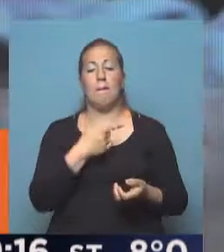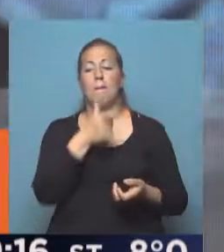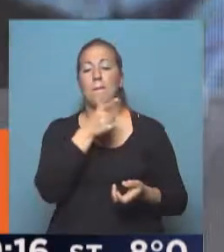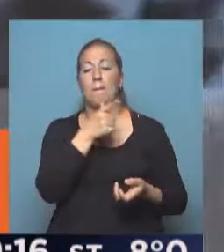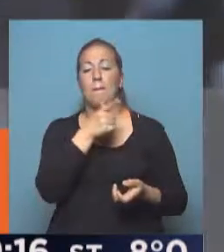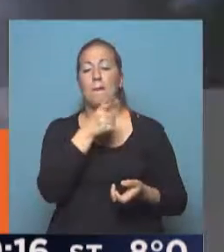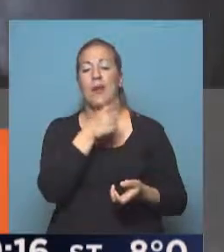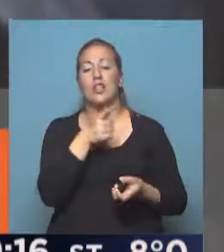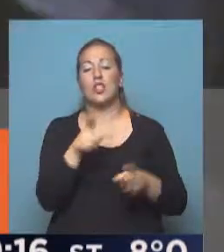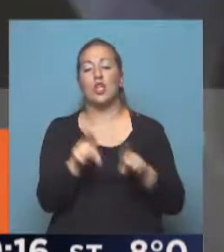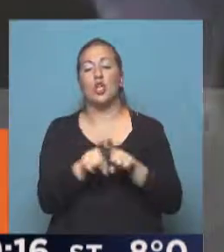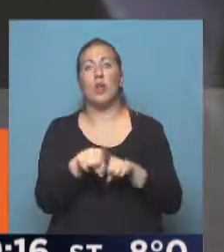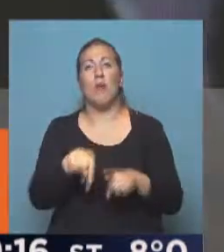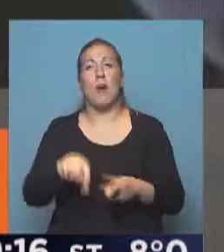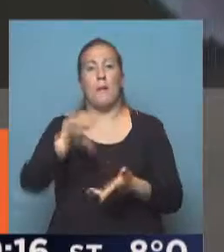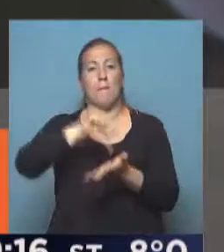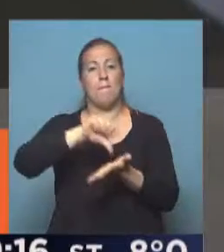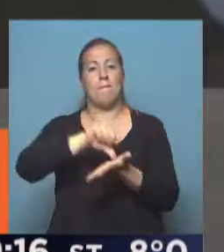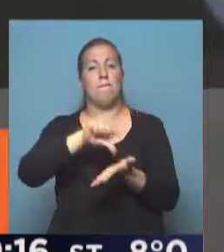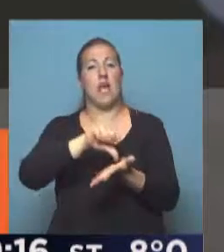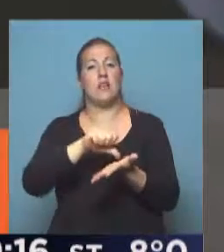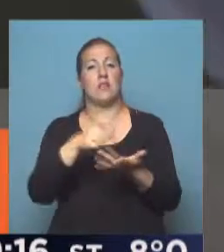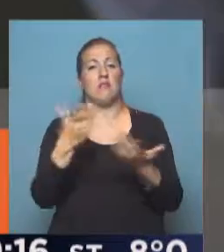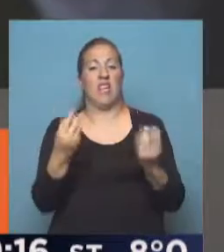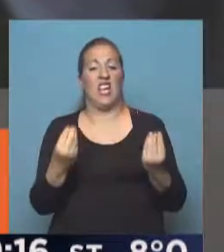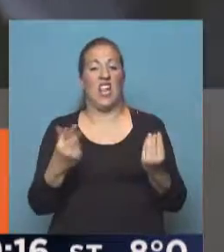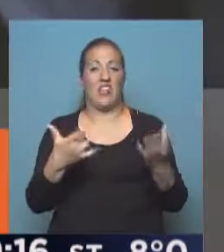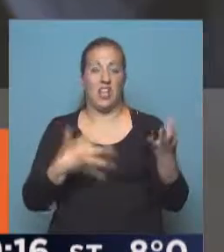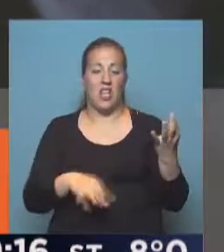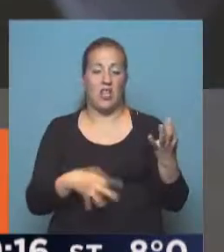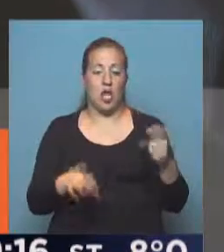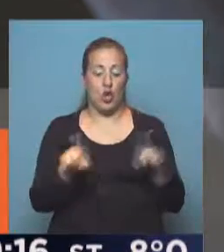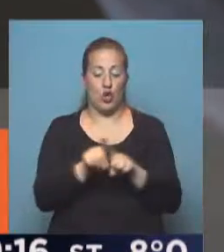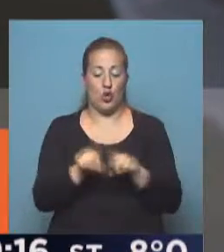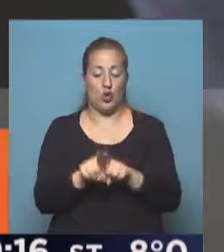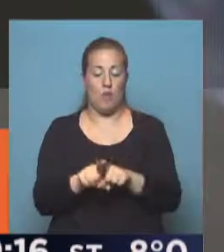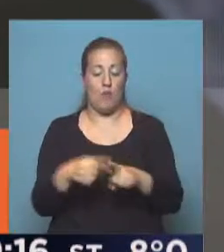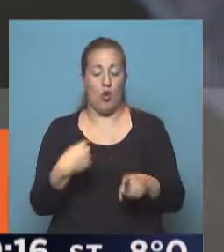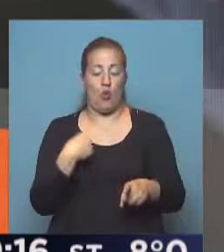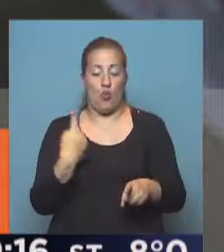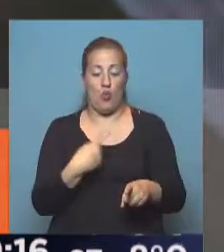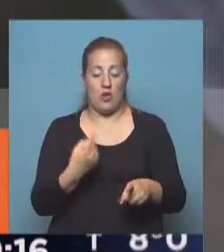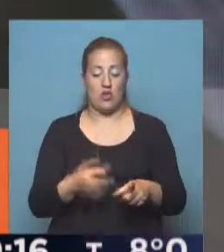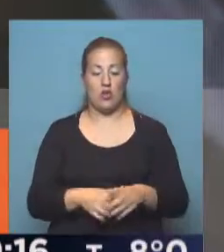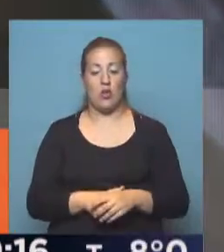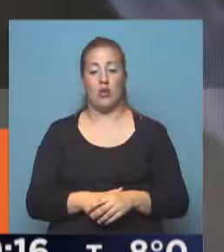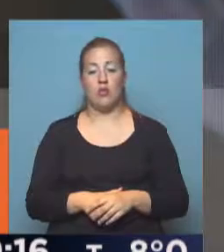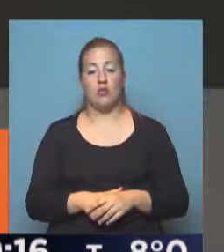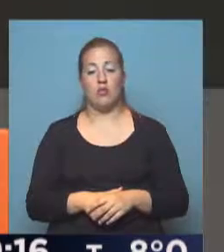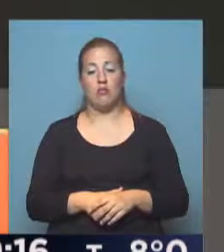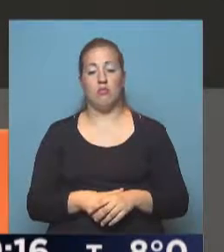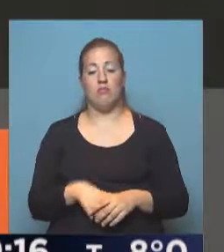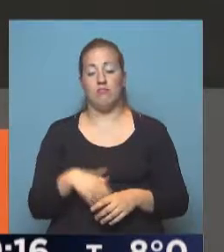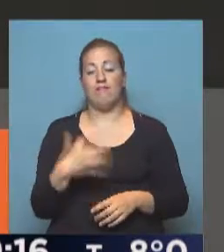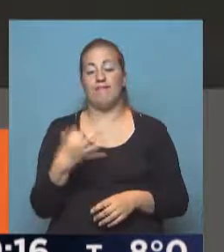tratándose de un país que se hizo a guitarra como el nuestro te correspondía